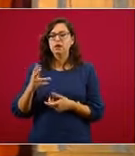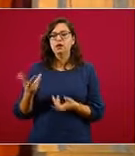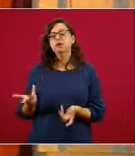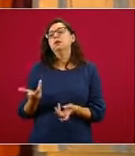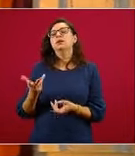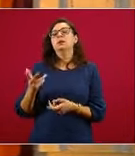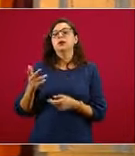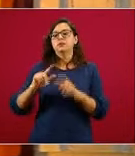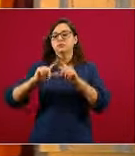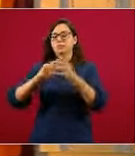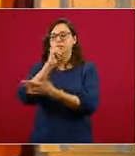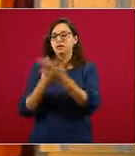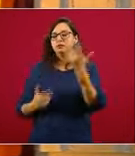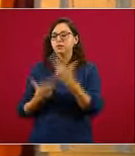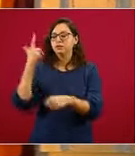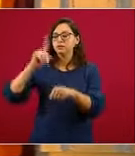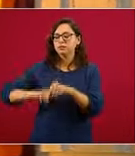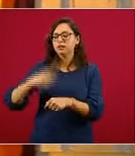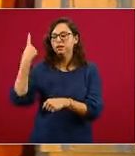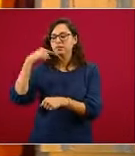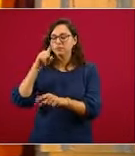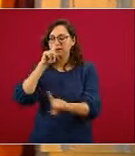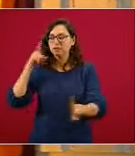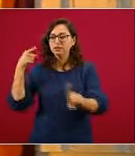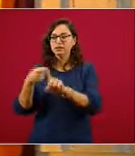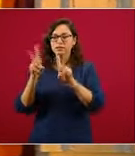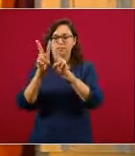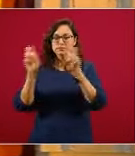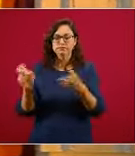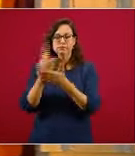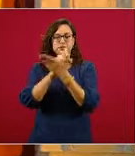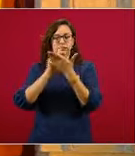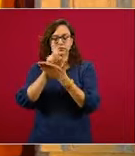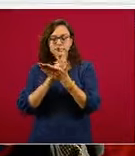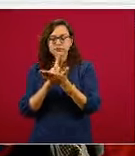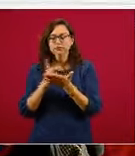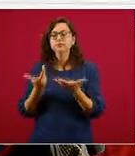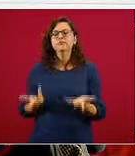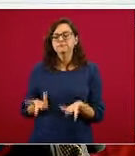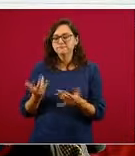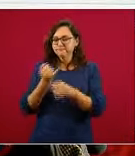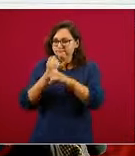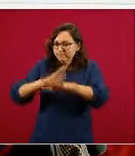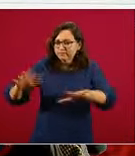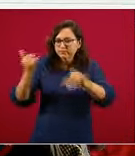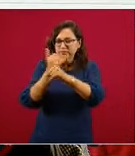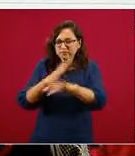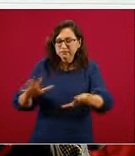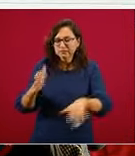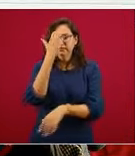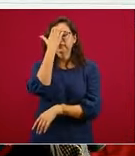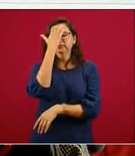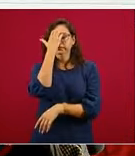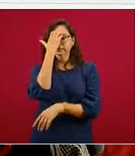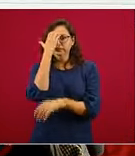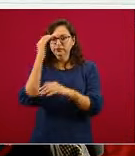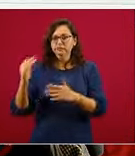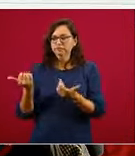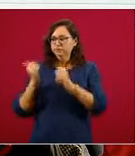de Drogas para poder generar conocimiento científico que nos permita tomar decisiones en un nivel alto y que